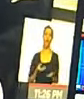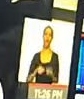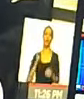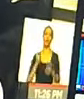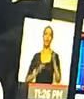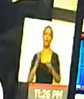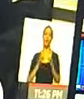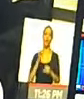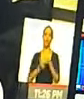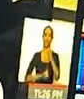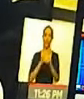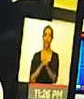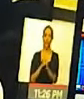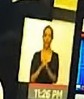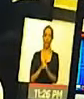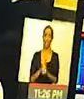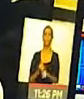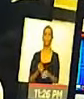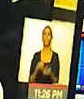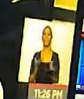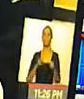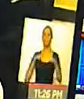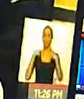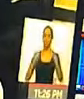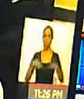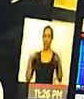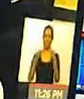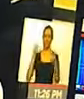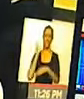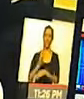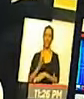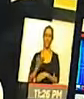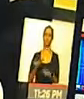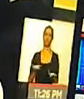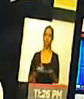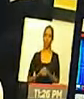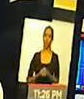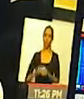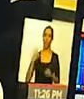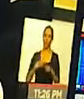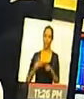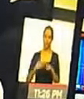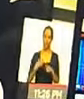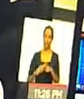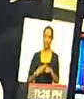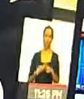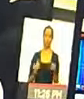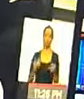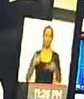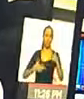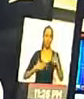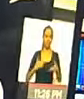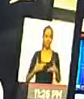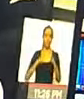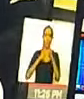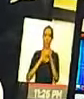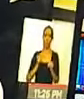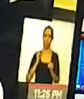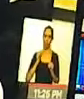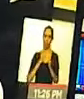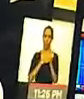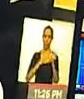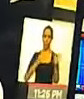Internacional, ante esta nueva campaña, las sanciones son un crimen que todo el mundo debería empezar a enfilar